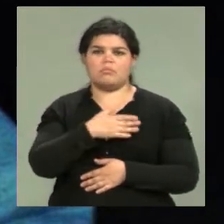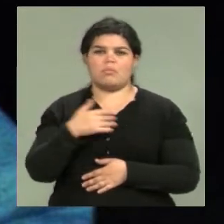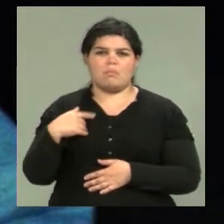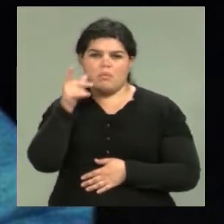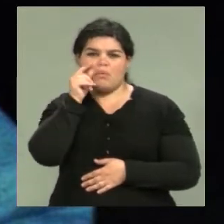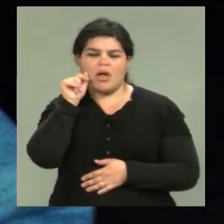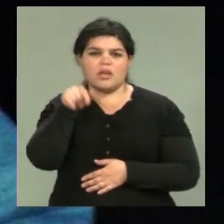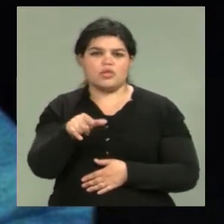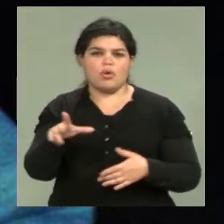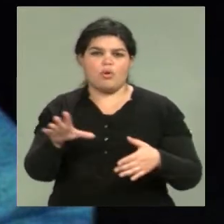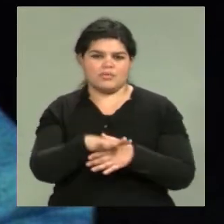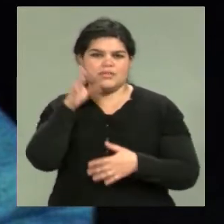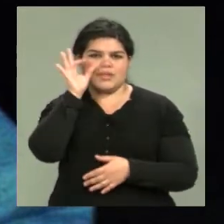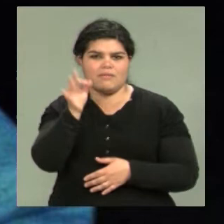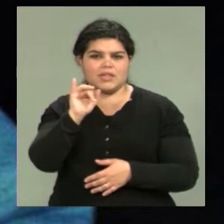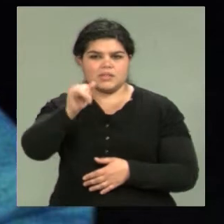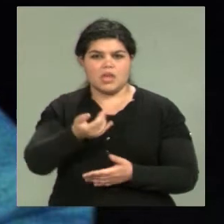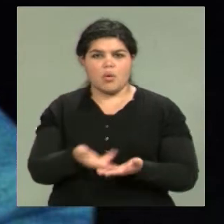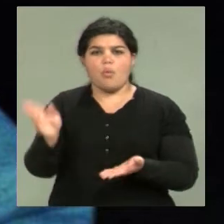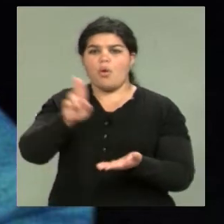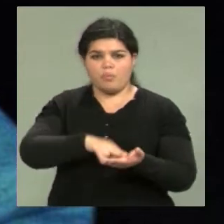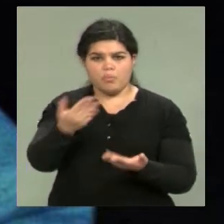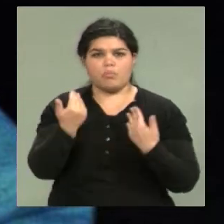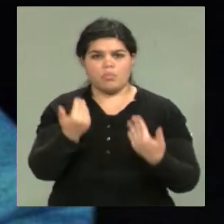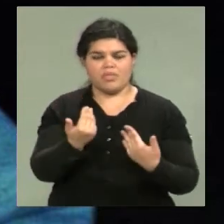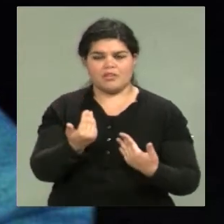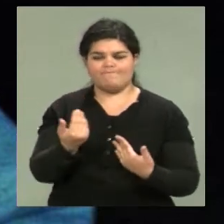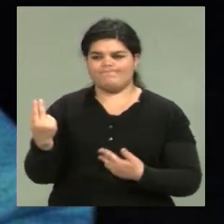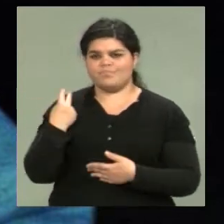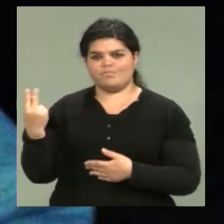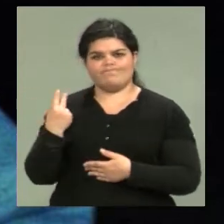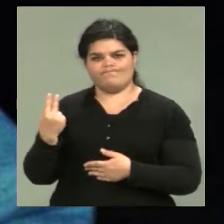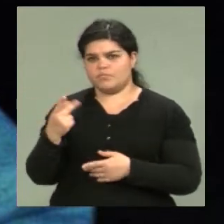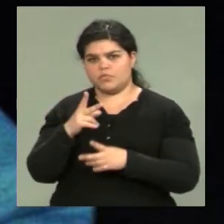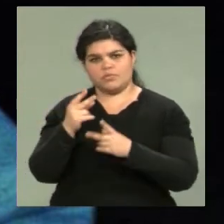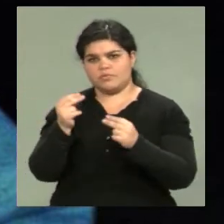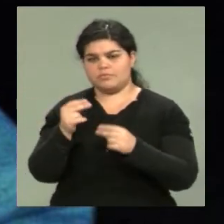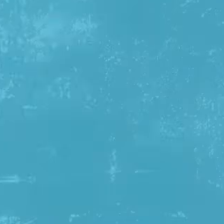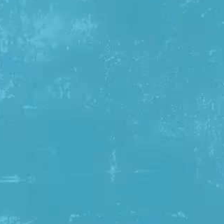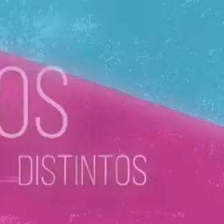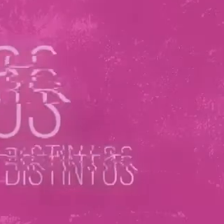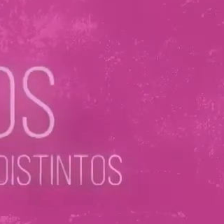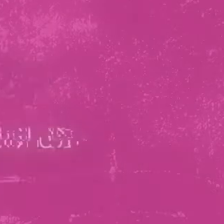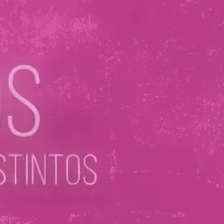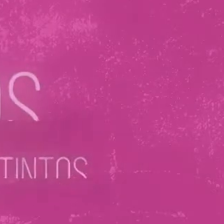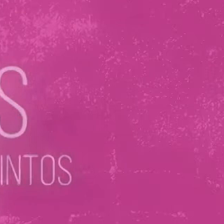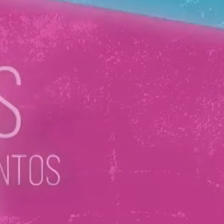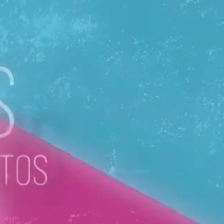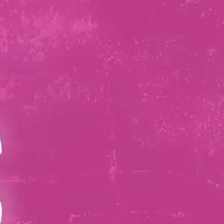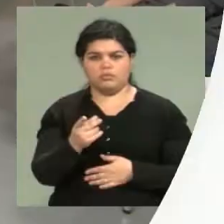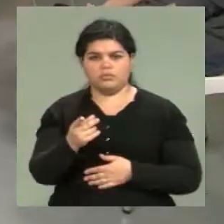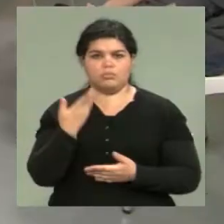tenía posibilidad de volver. Claro. Nosotras no. Cuando en un año nosotros pedimos la